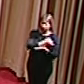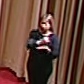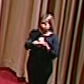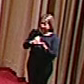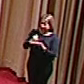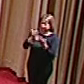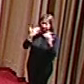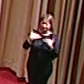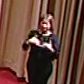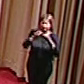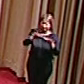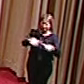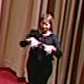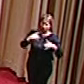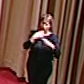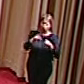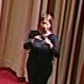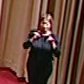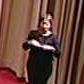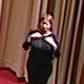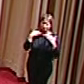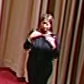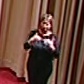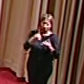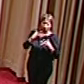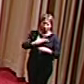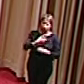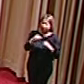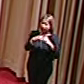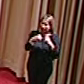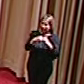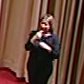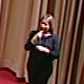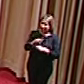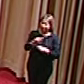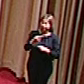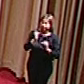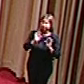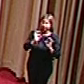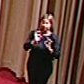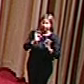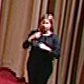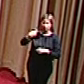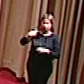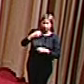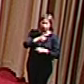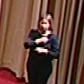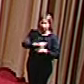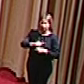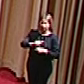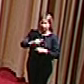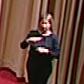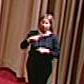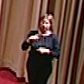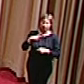un salón casi como de pleno del Ayuntamiento de la ciudad, policía de gala presidiendo, custodiando